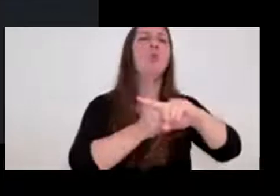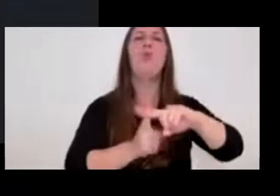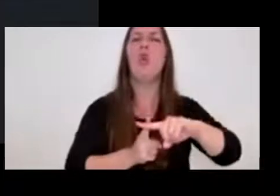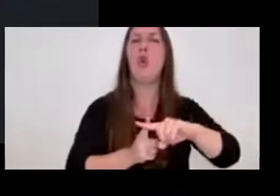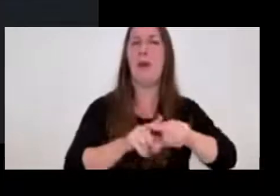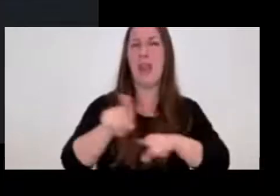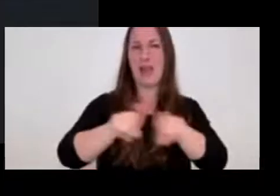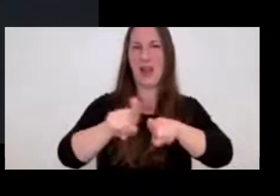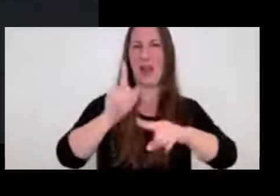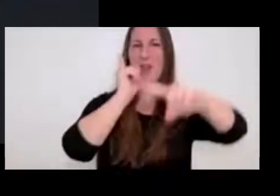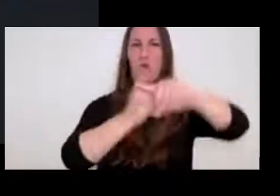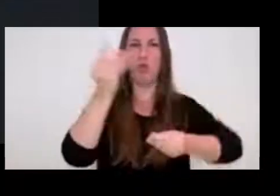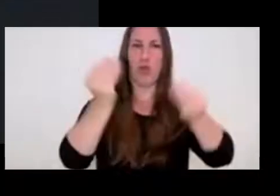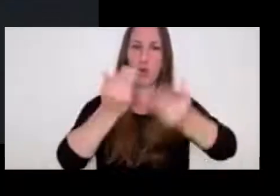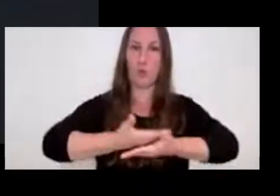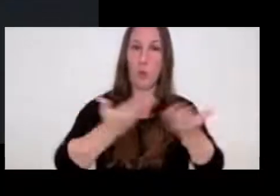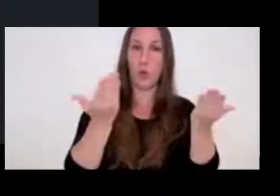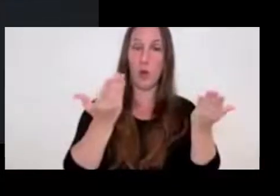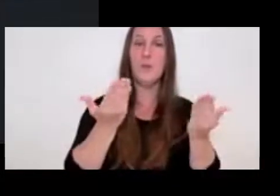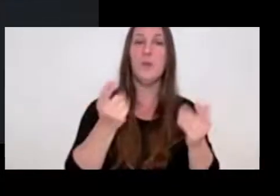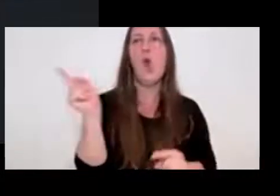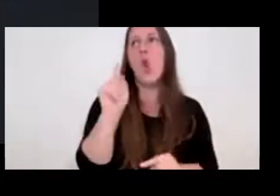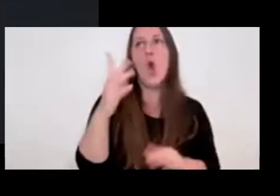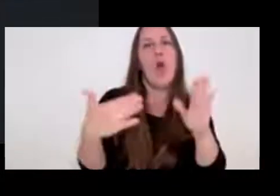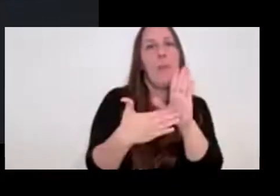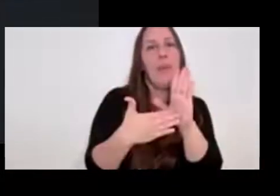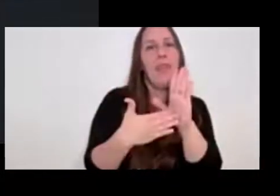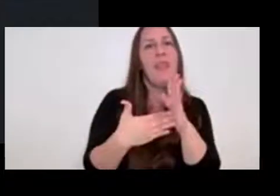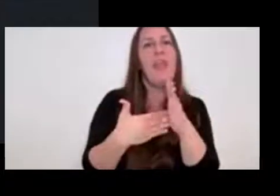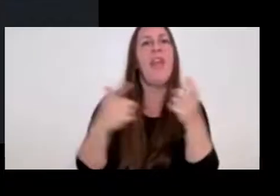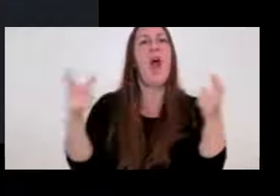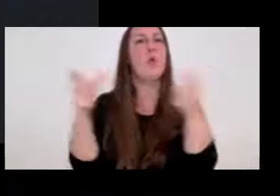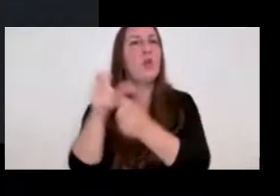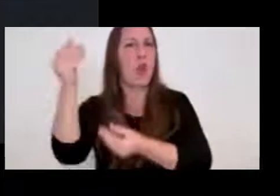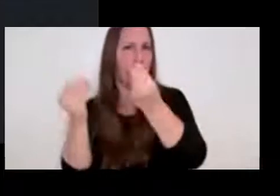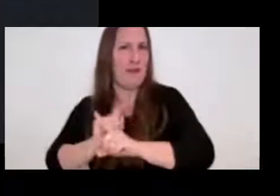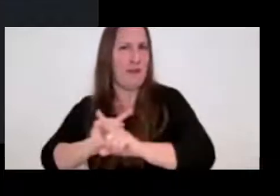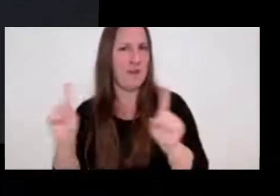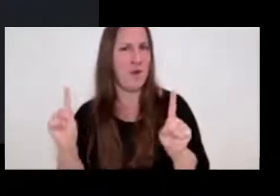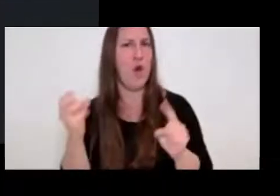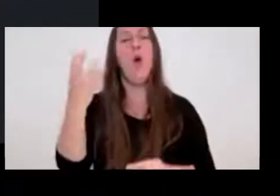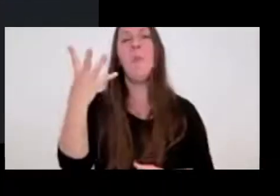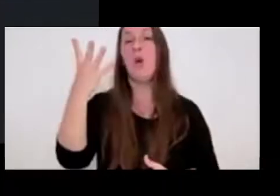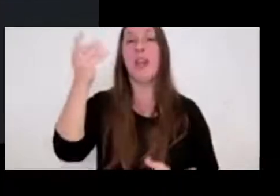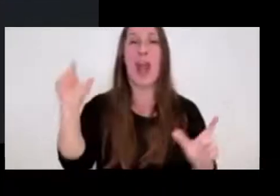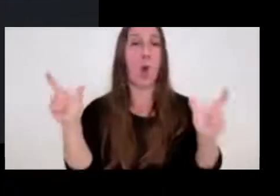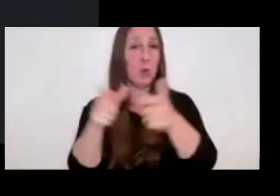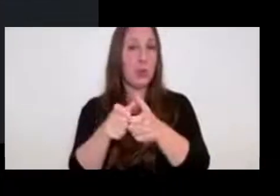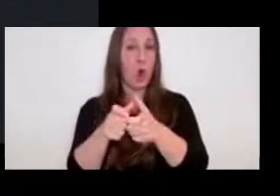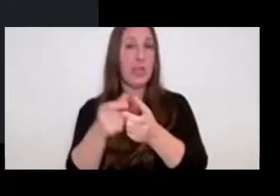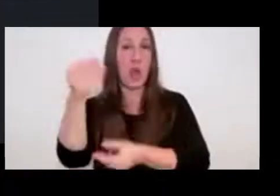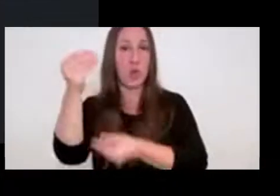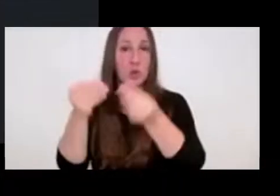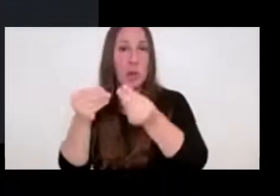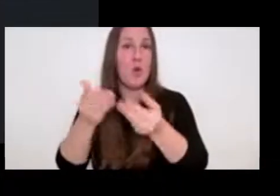no dependiendo de auditoría contable, en realidad entiendo, porque La auditoría contable, en general, no toca nada de la